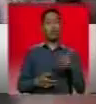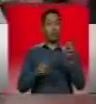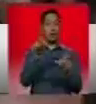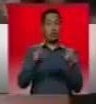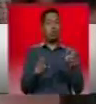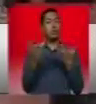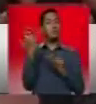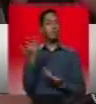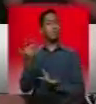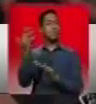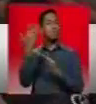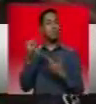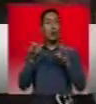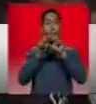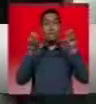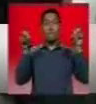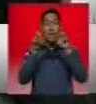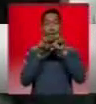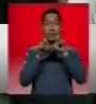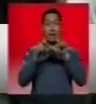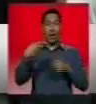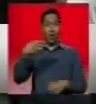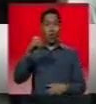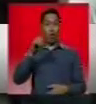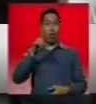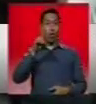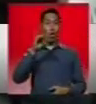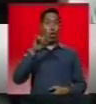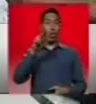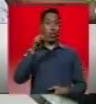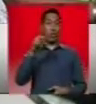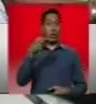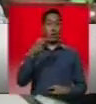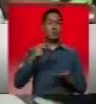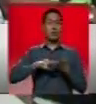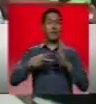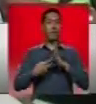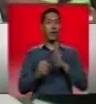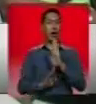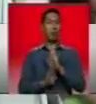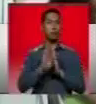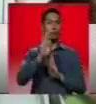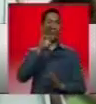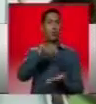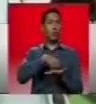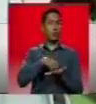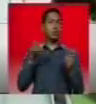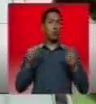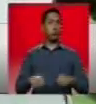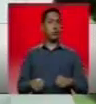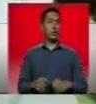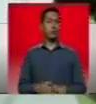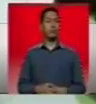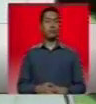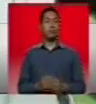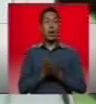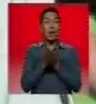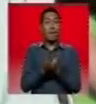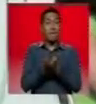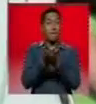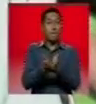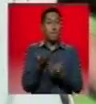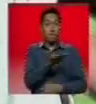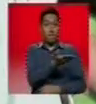que opera 21 puertos en todo el mundo, posibilite el desarrollo económico de la provincia. El puerto tiene que